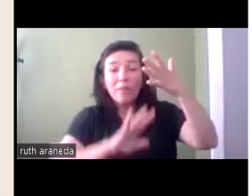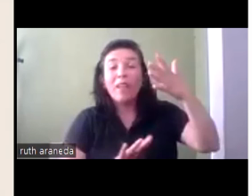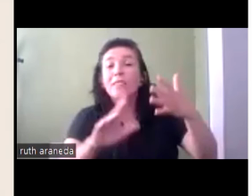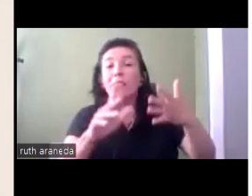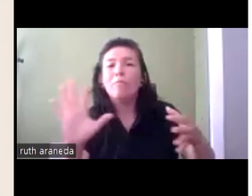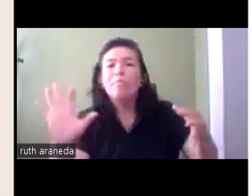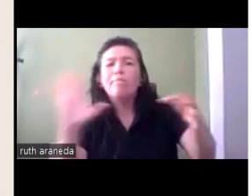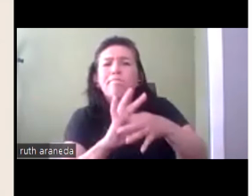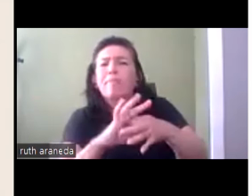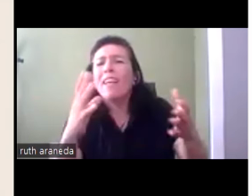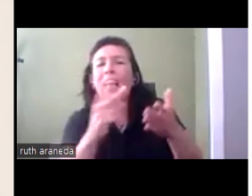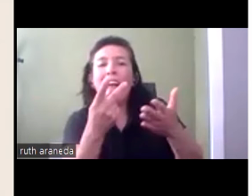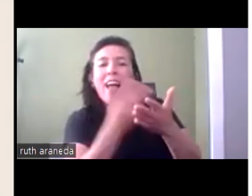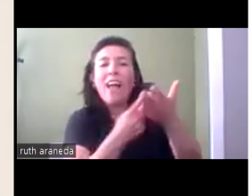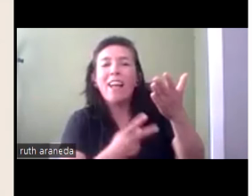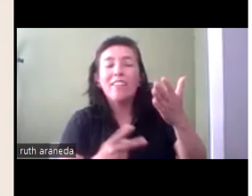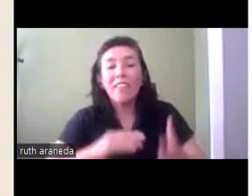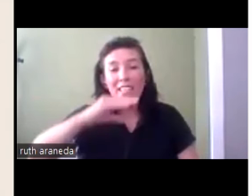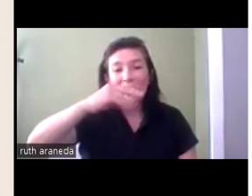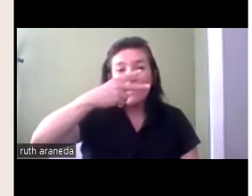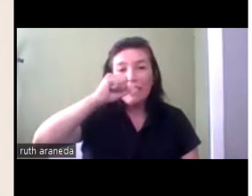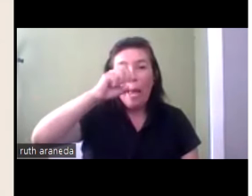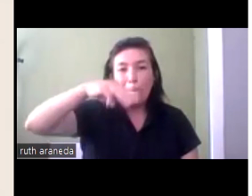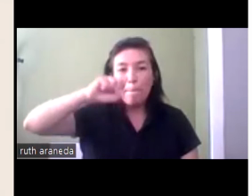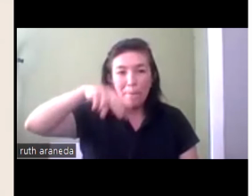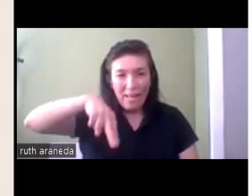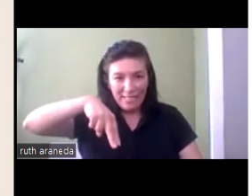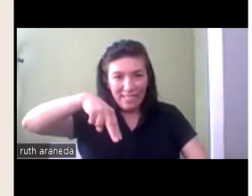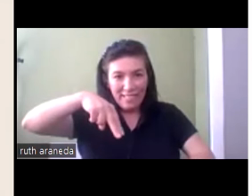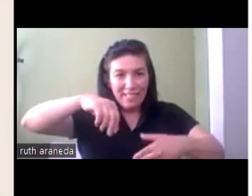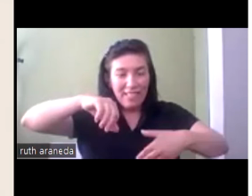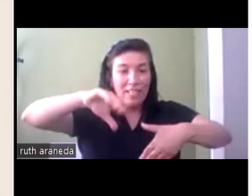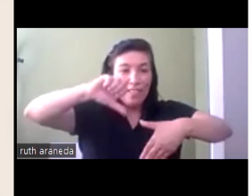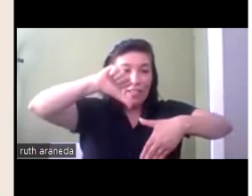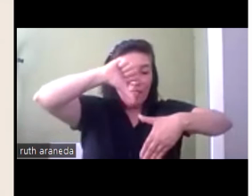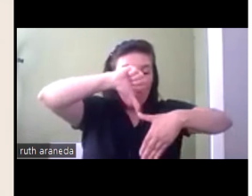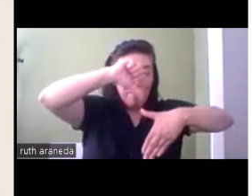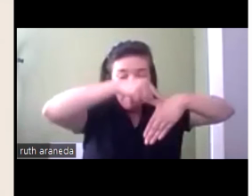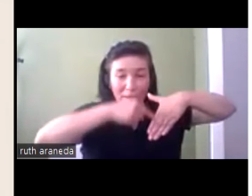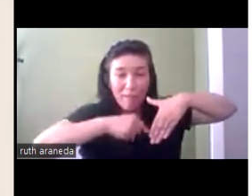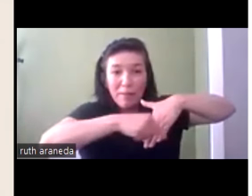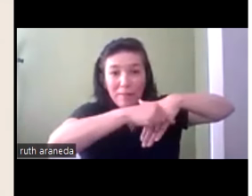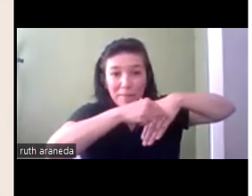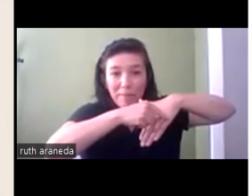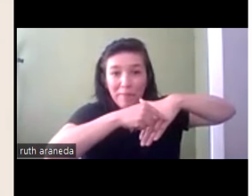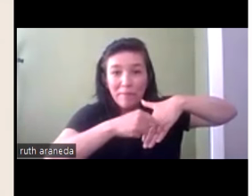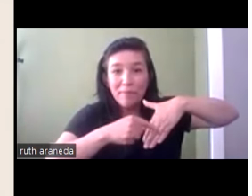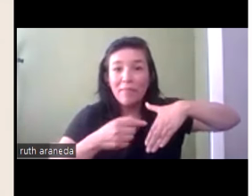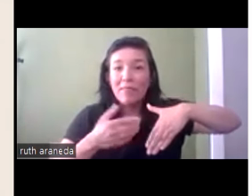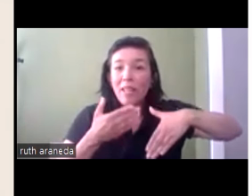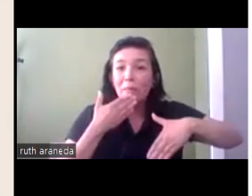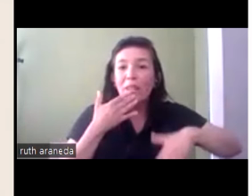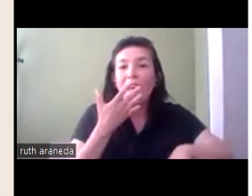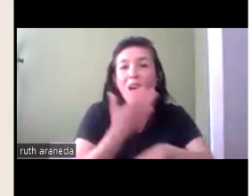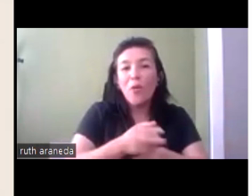arte chamánico sudamericano, ¿ya? Esto por todo lo que mencionamos anteriormente, y porque tiene un rol más